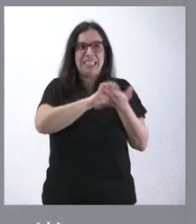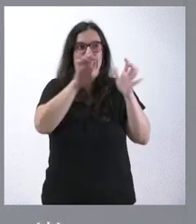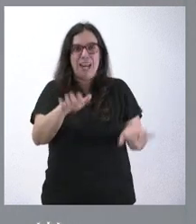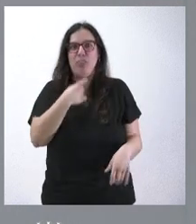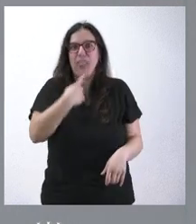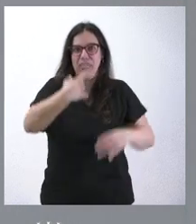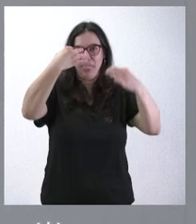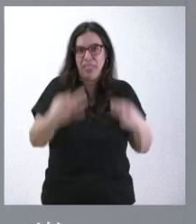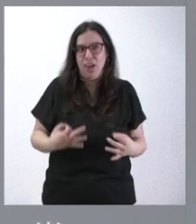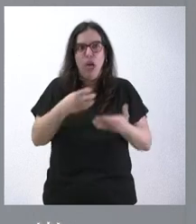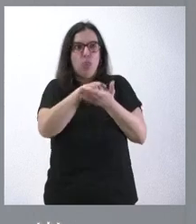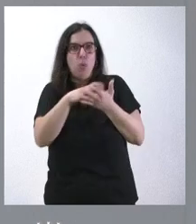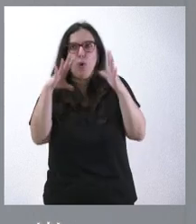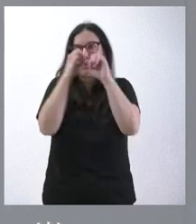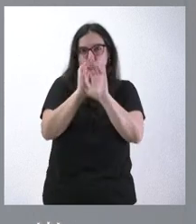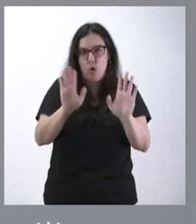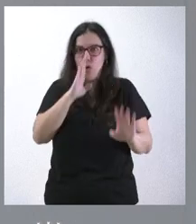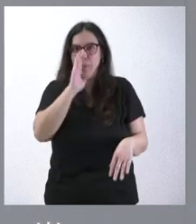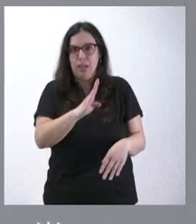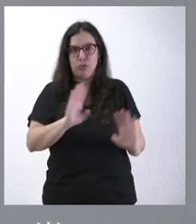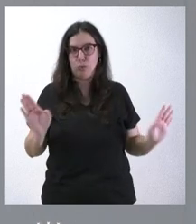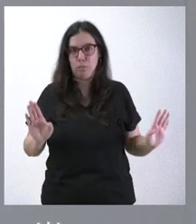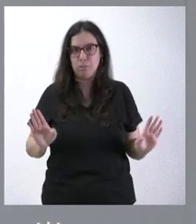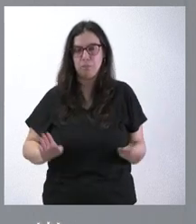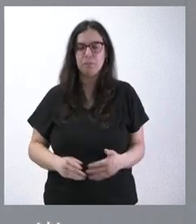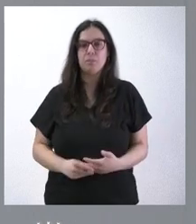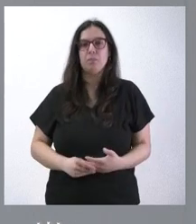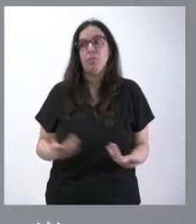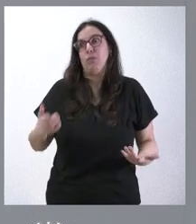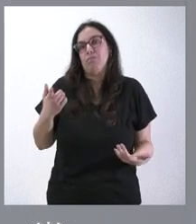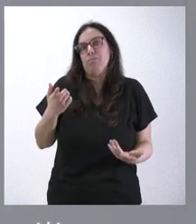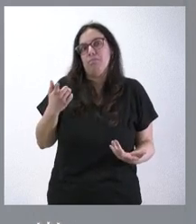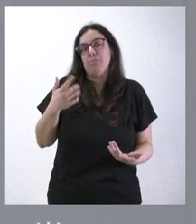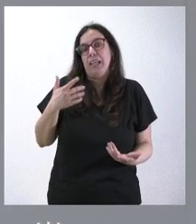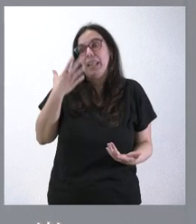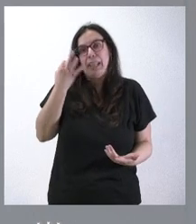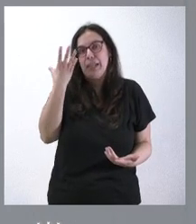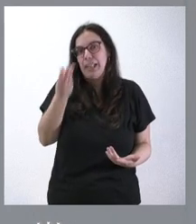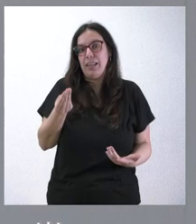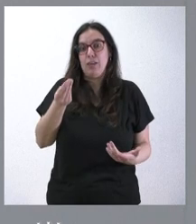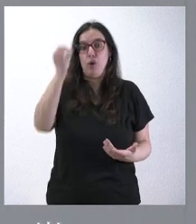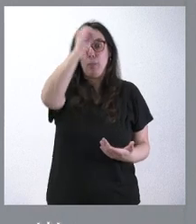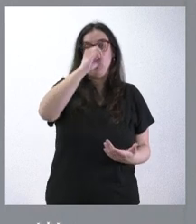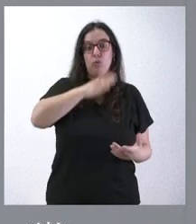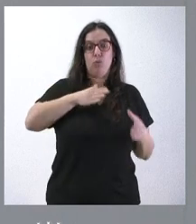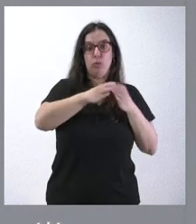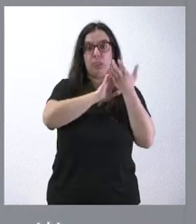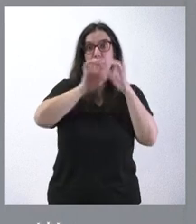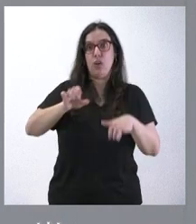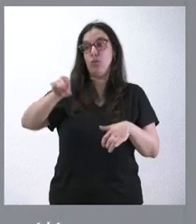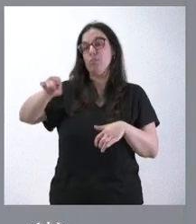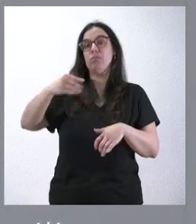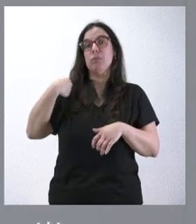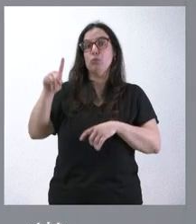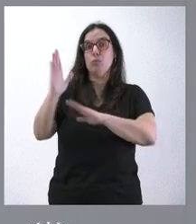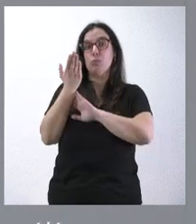Rendo a ningún partido político grupo político no como usted comprenderá la posición de la junta de queon sobre el segundo tema que usted plantea es muy clara